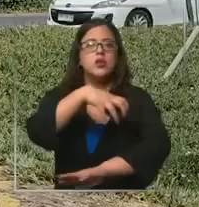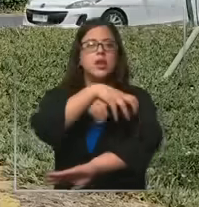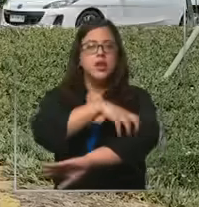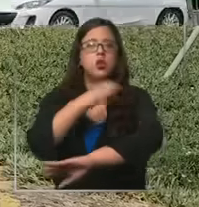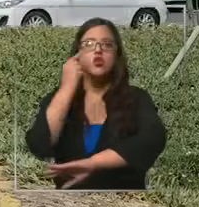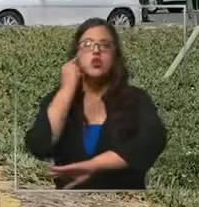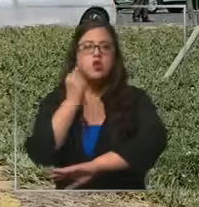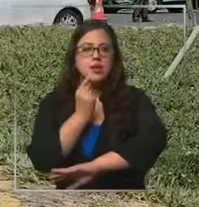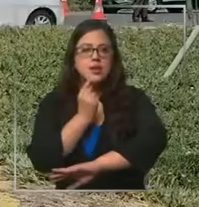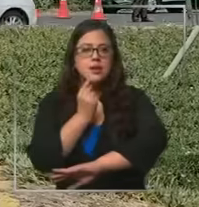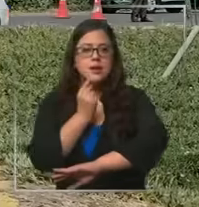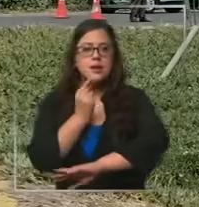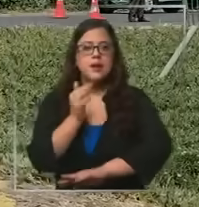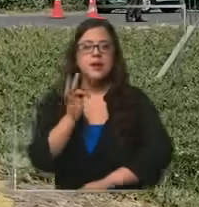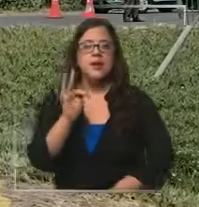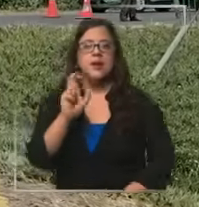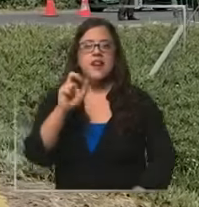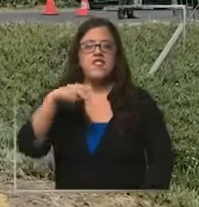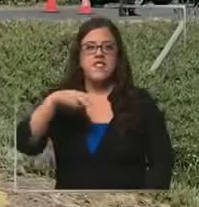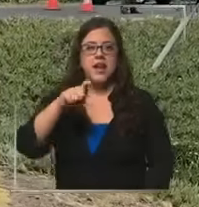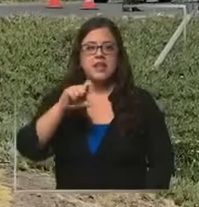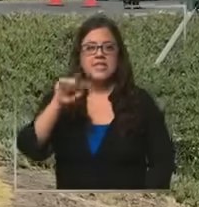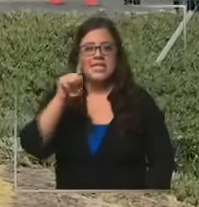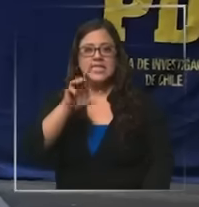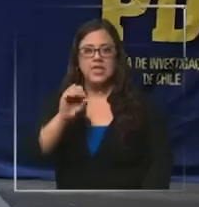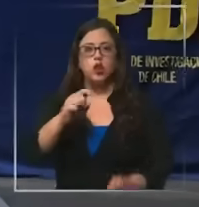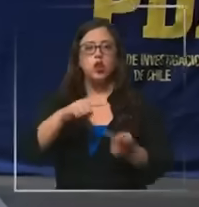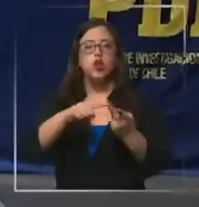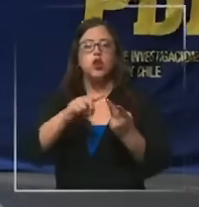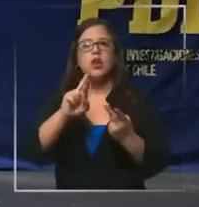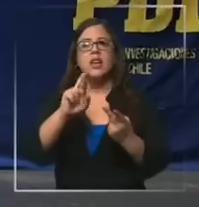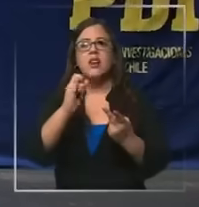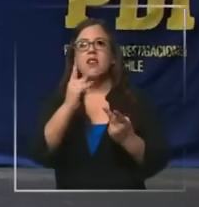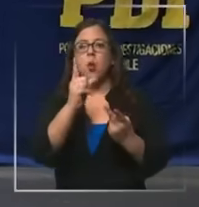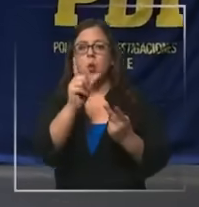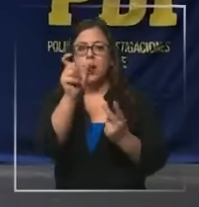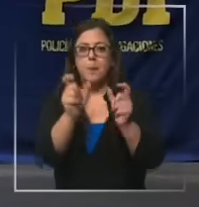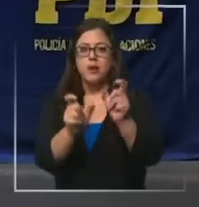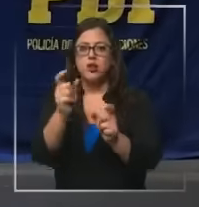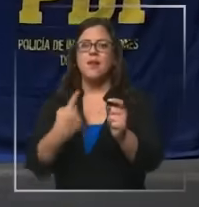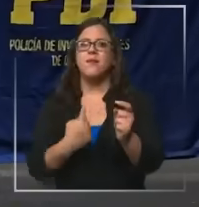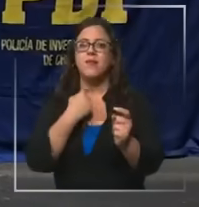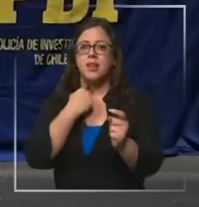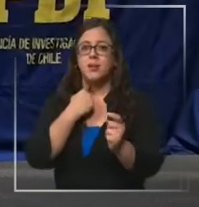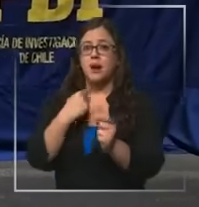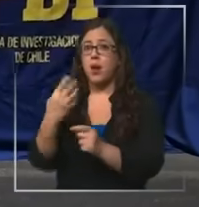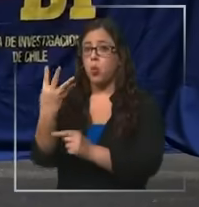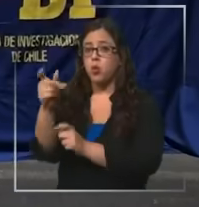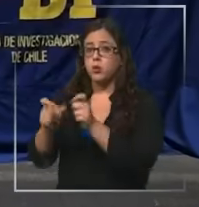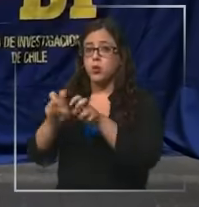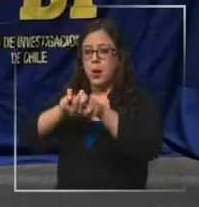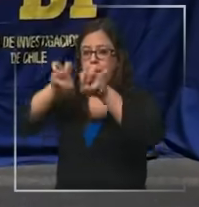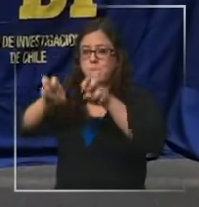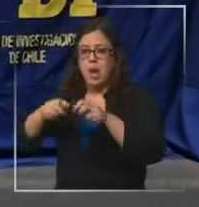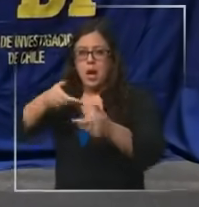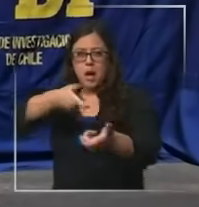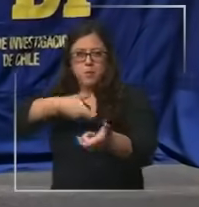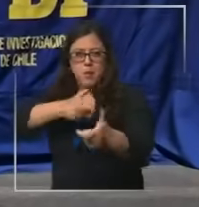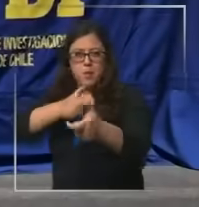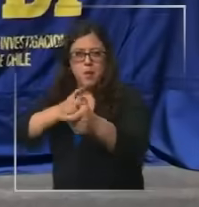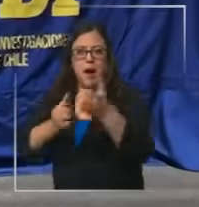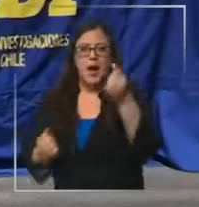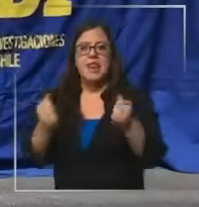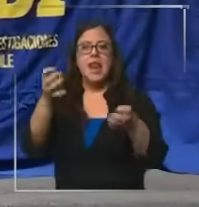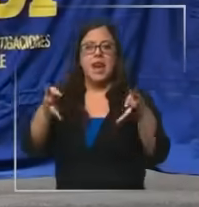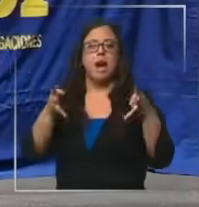de O'Higgins, Francisco Mora y Raúl Cid. Estos individuos de inmediato se bajan y realizan gran cantidad de disparos hacia el camión en